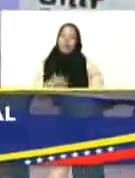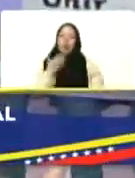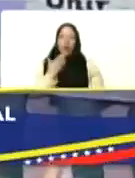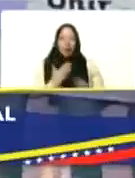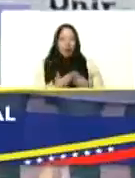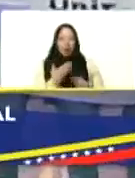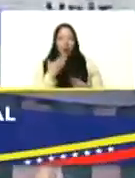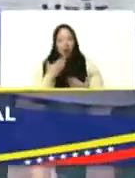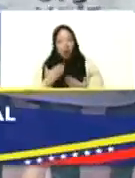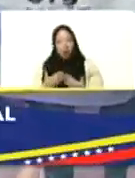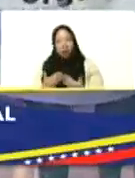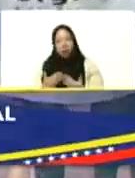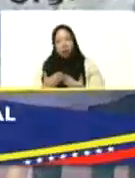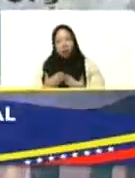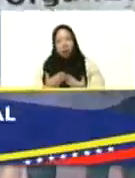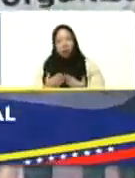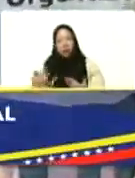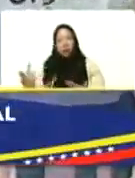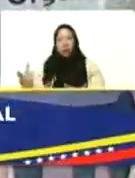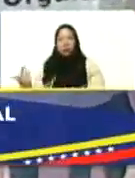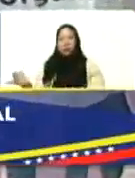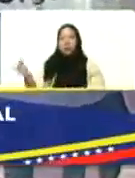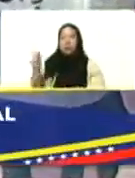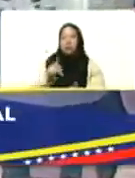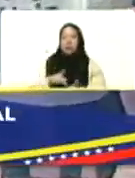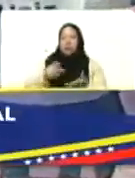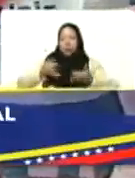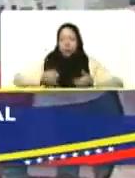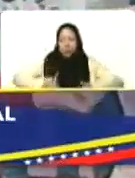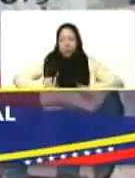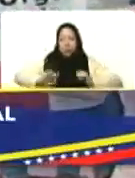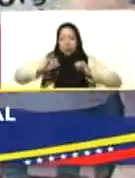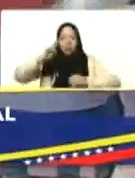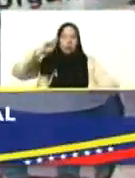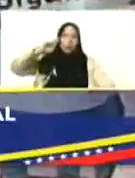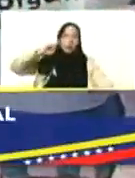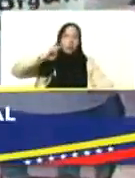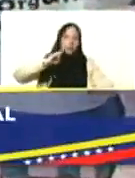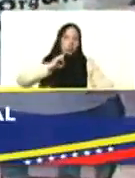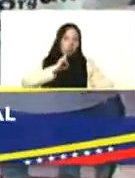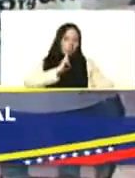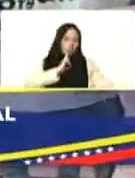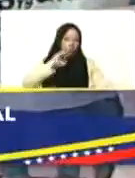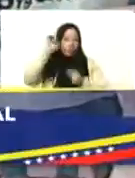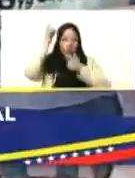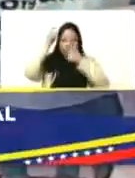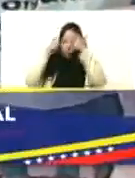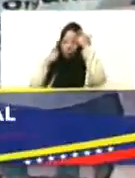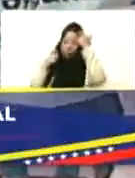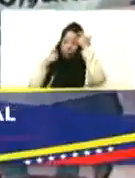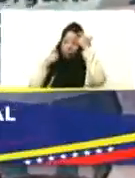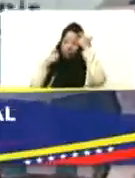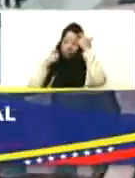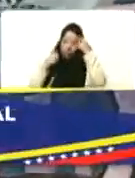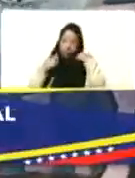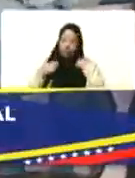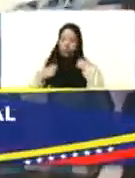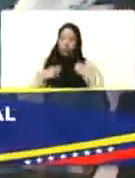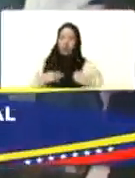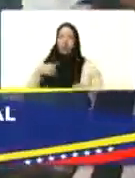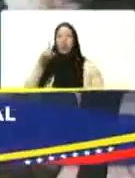agradeciendo ser hija de Bolívar y de Chávez. Y de